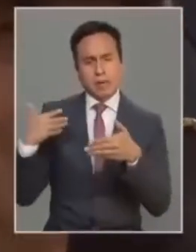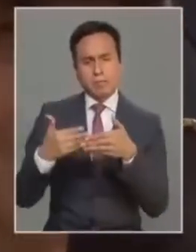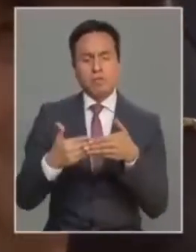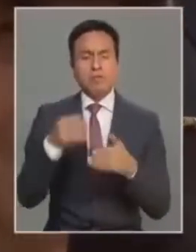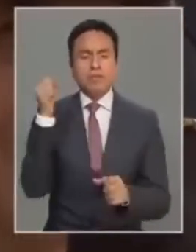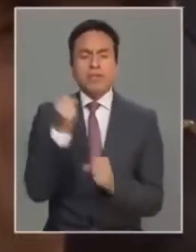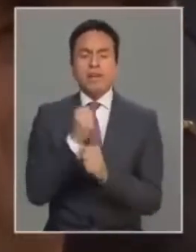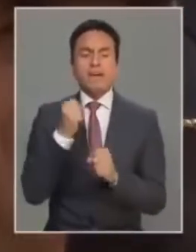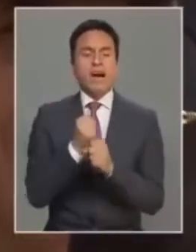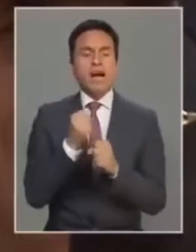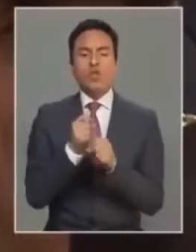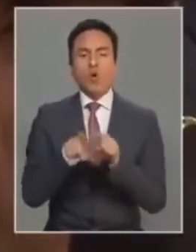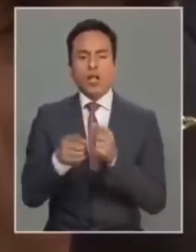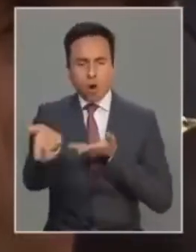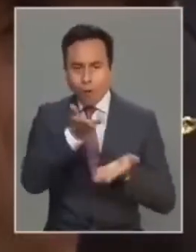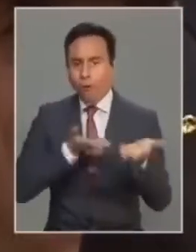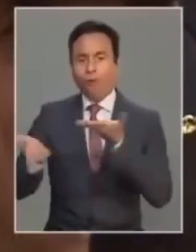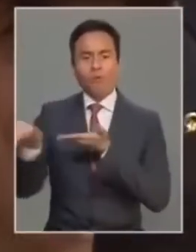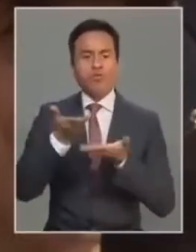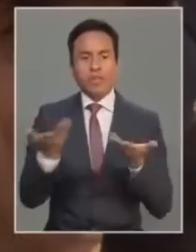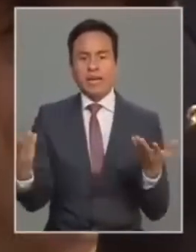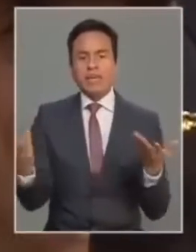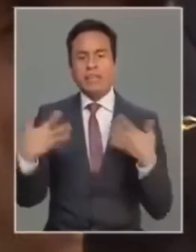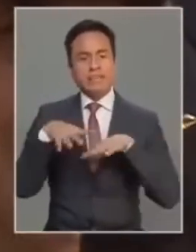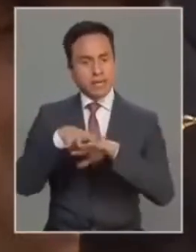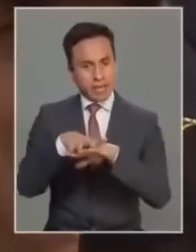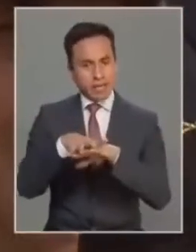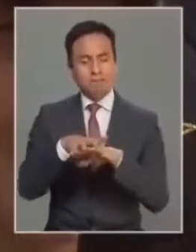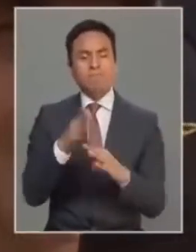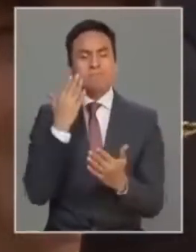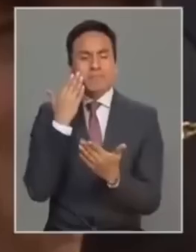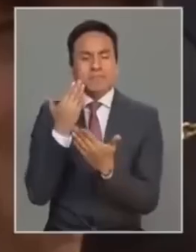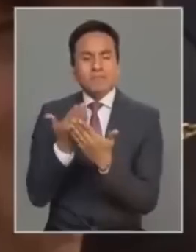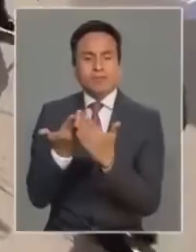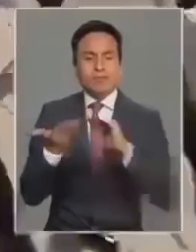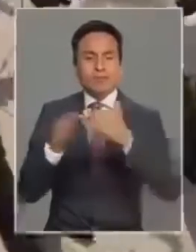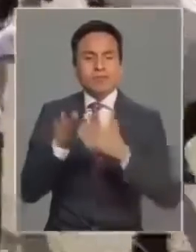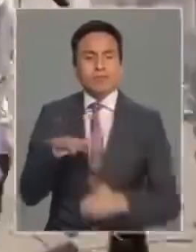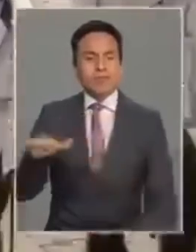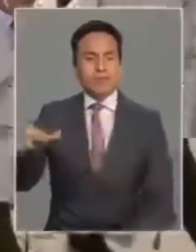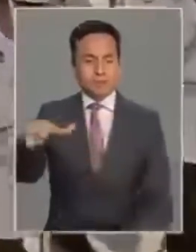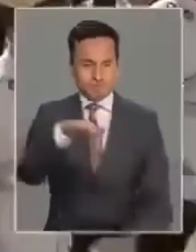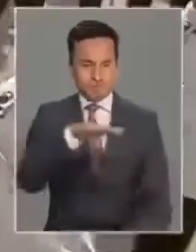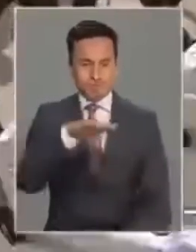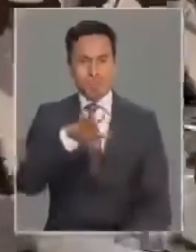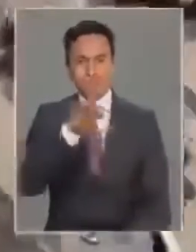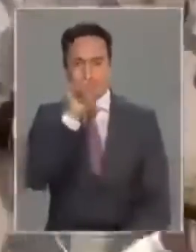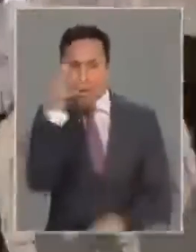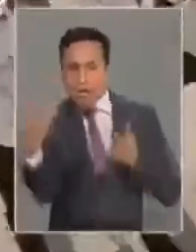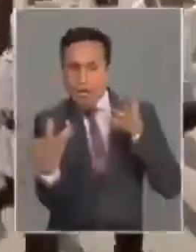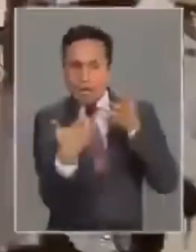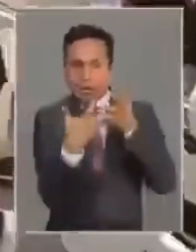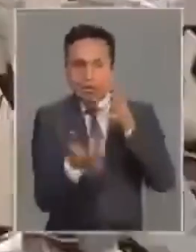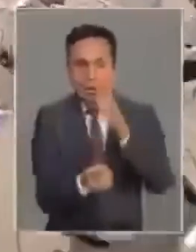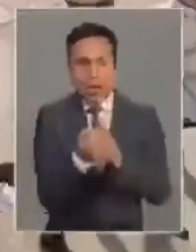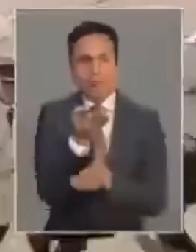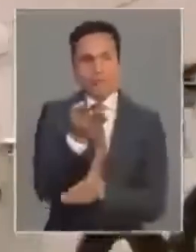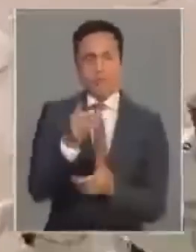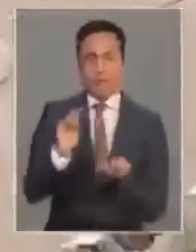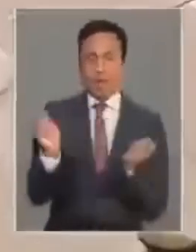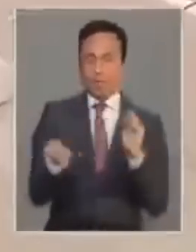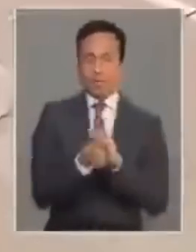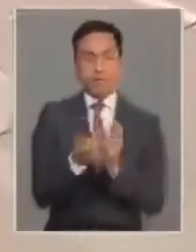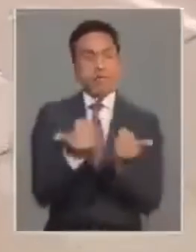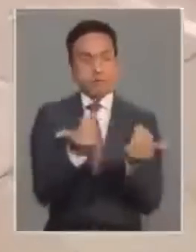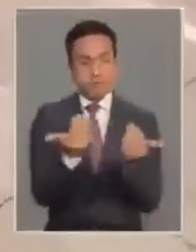hemos trabajado de manera conjunta e integrada en beneficio de la comunidad, adaptándonos a las nuevas y